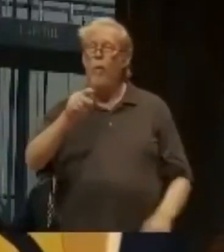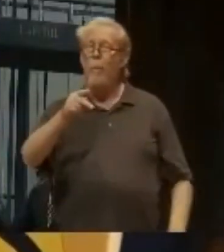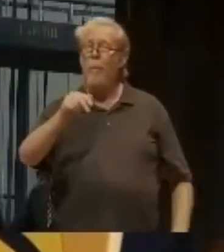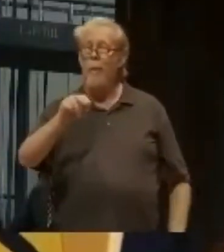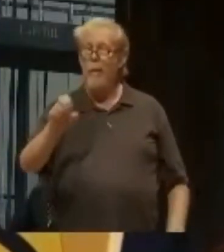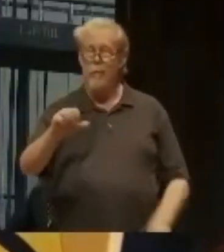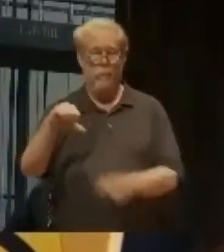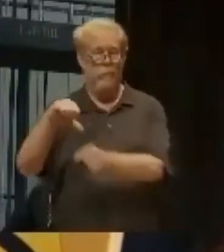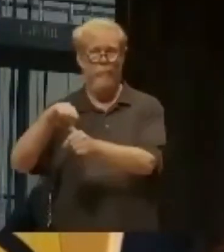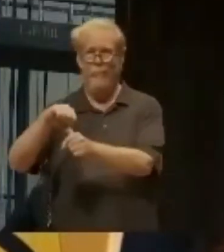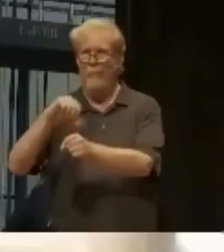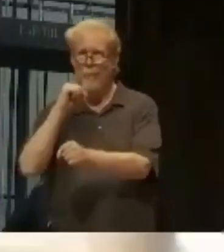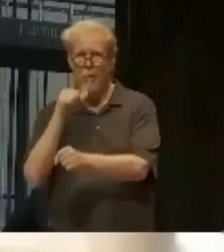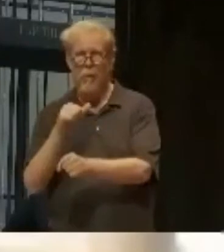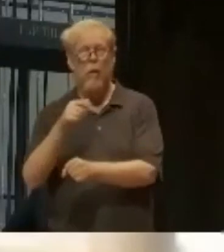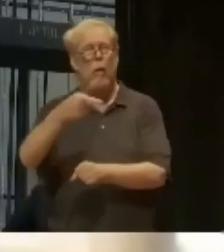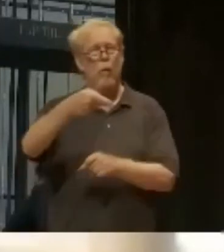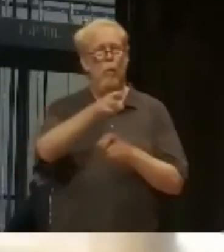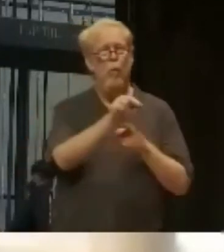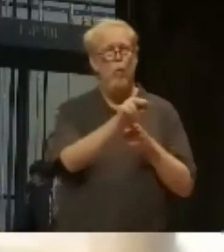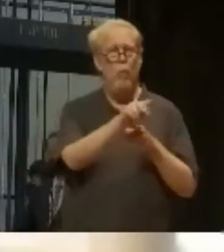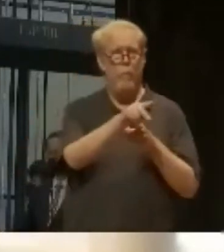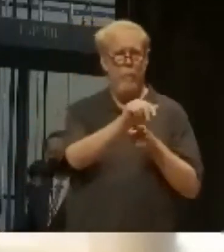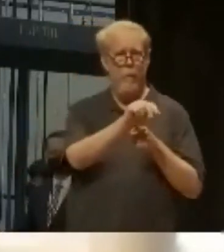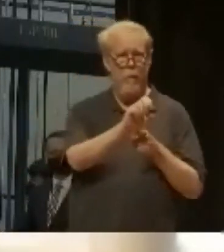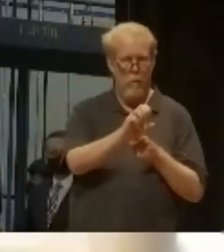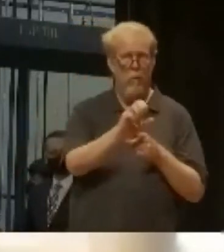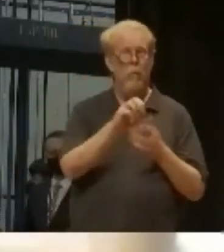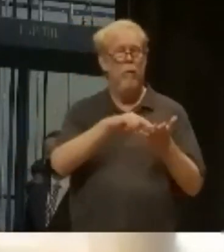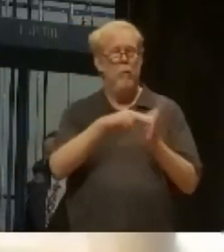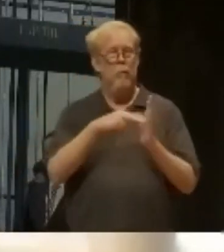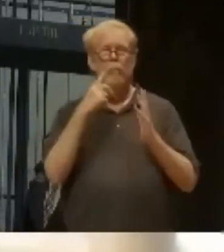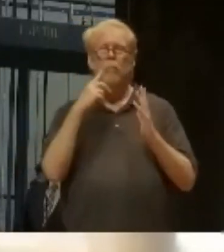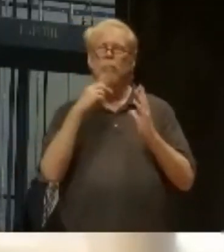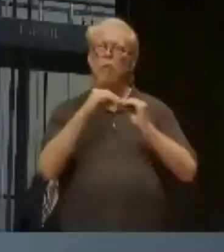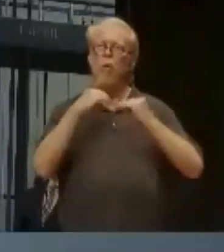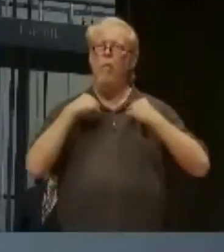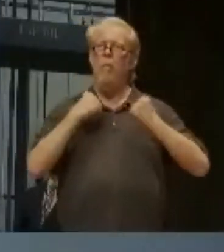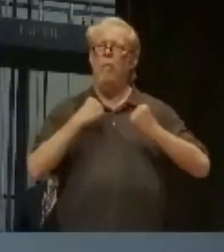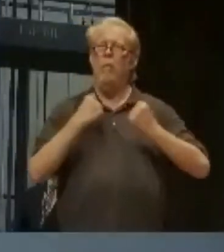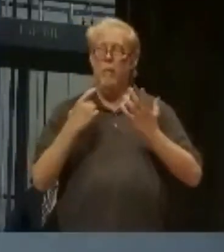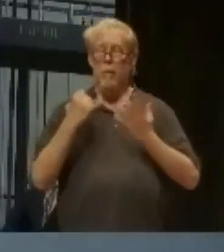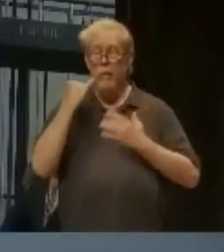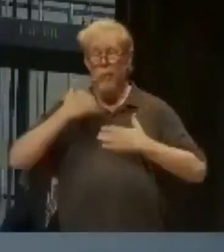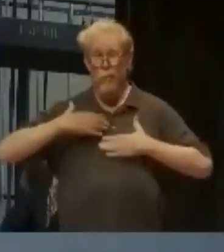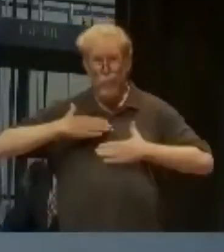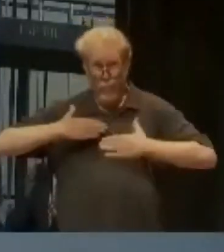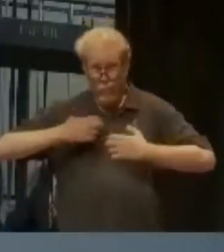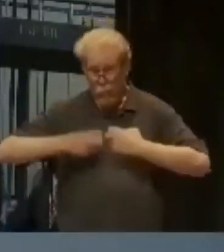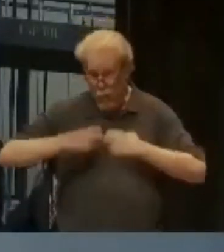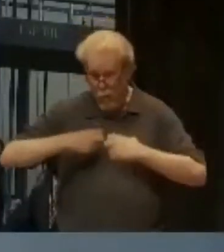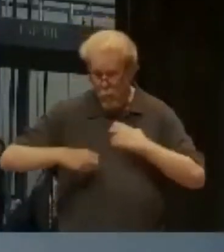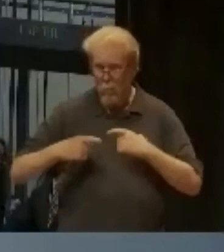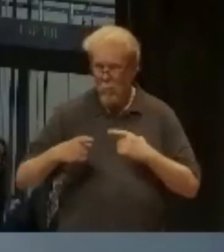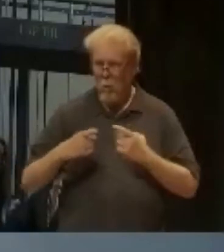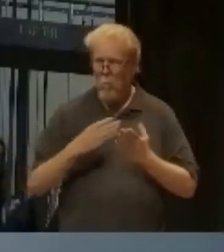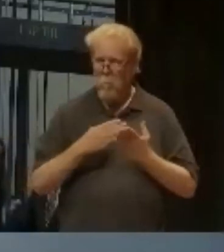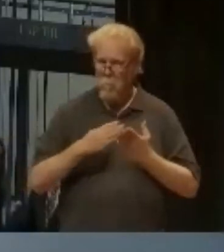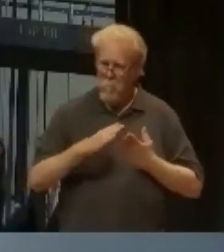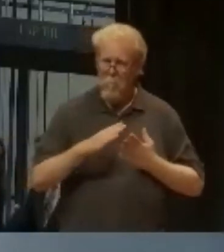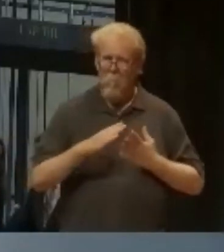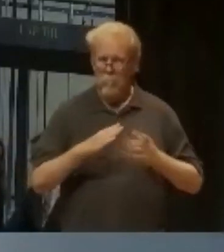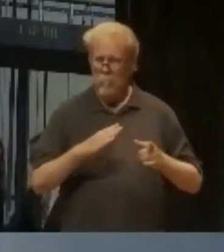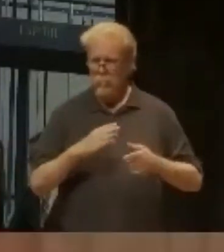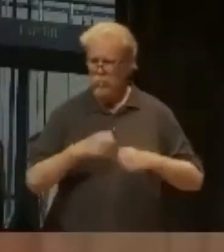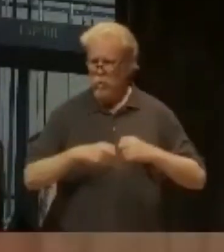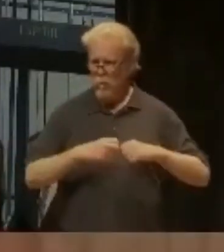también funcionan con gas propano y emiten menos emisiones. Los estudiantes que tienen problemas de asma o respiración